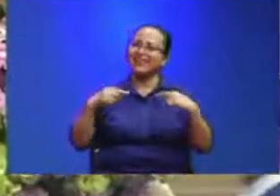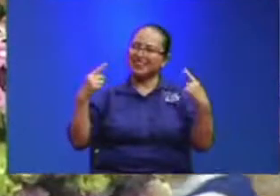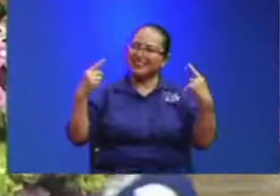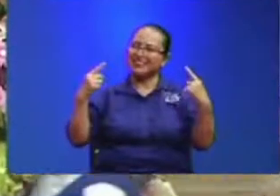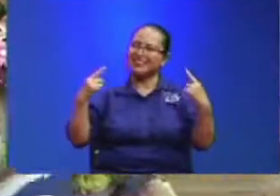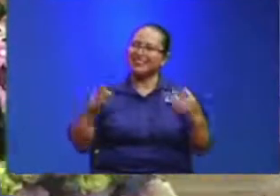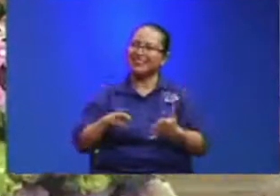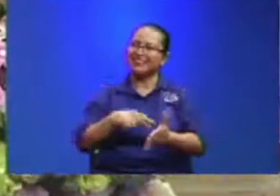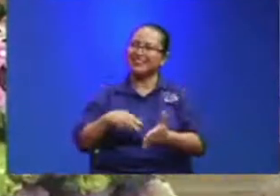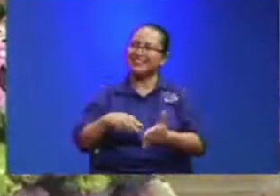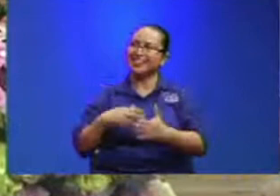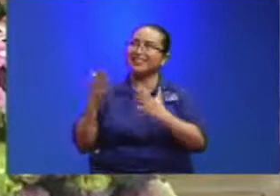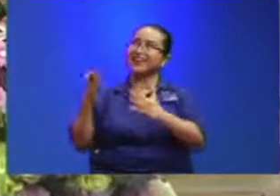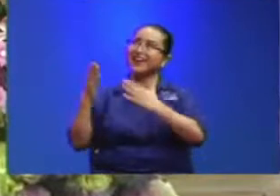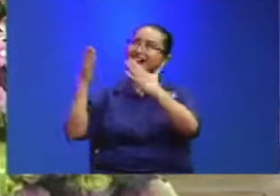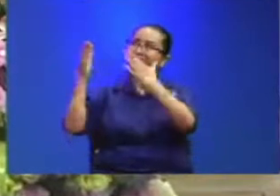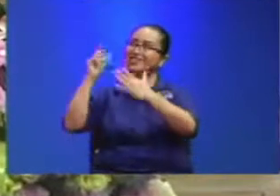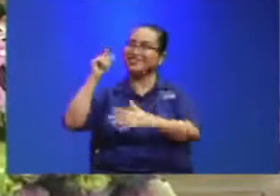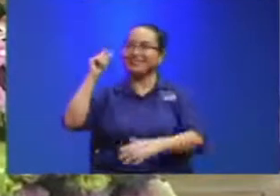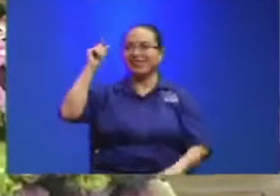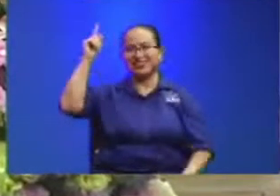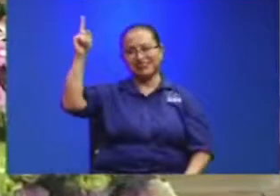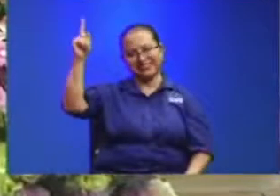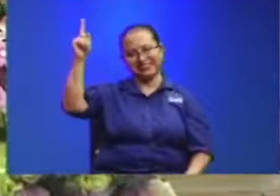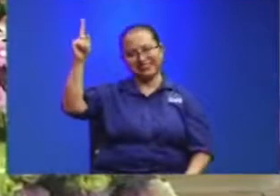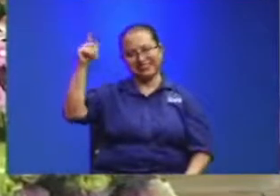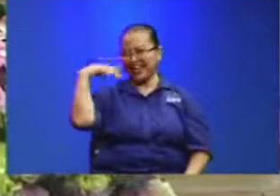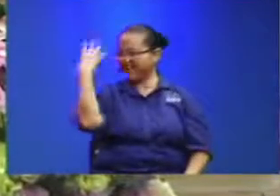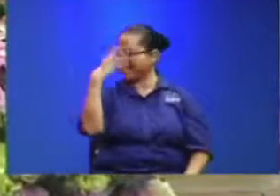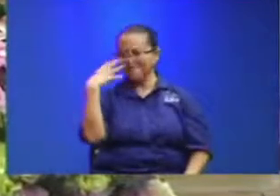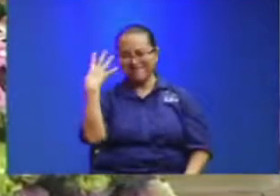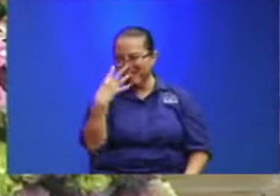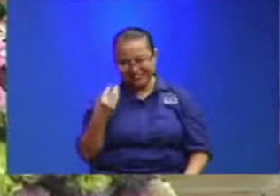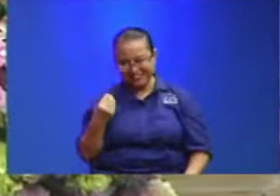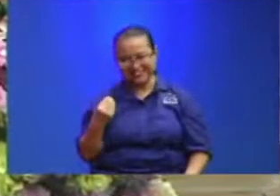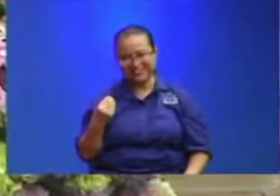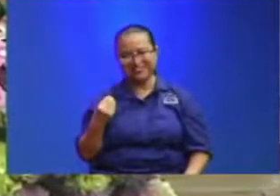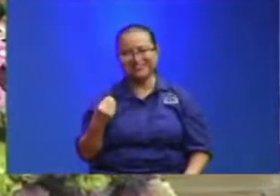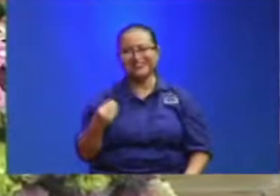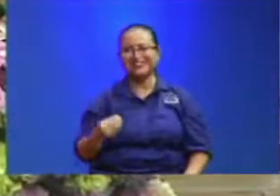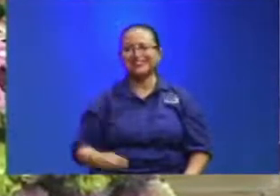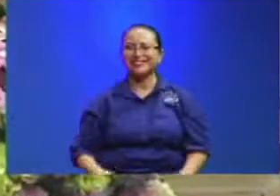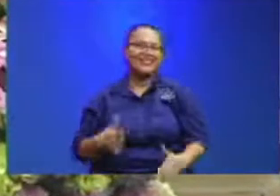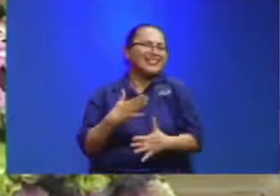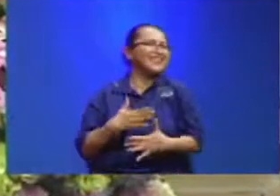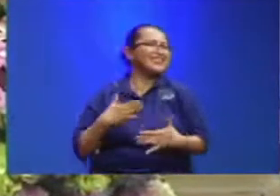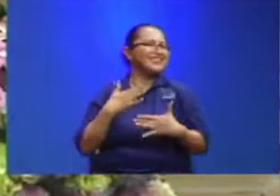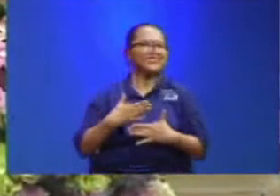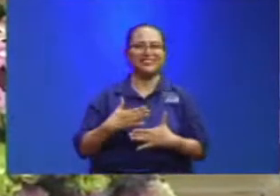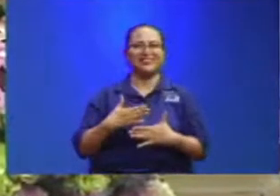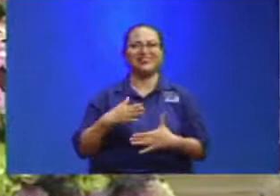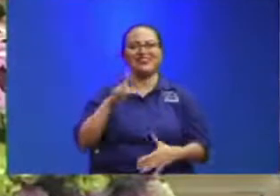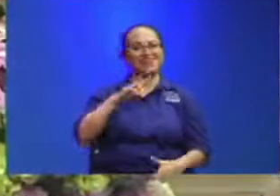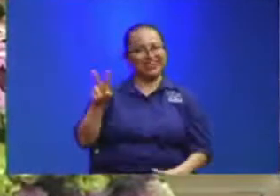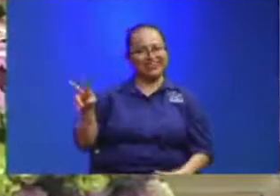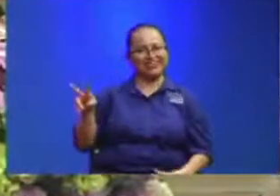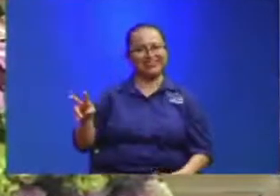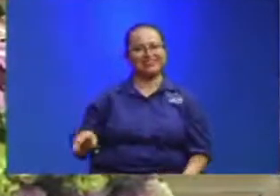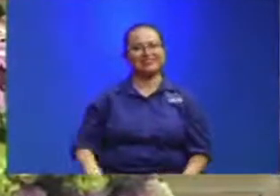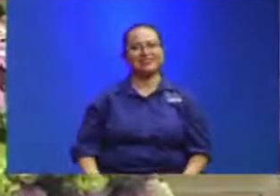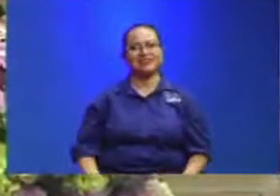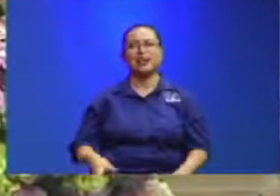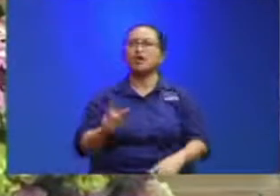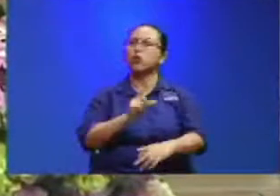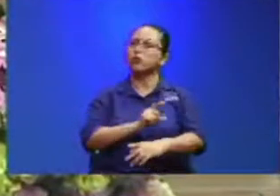para el señor y cantando qué hermoso que enunció más deliciosa hay que